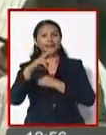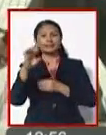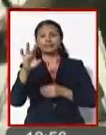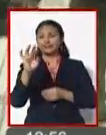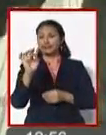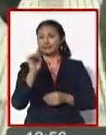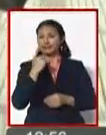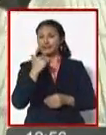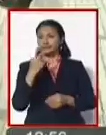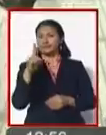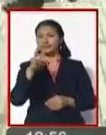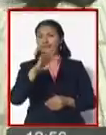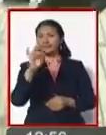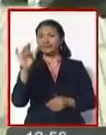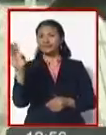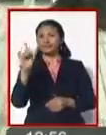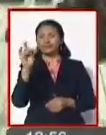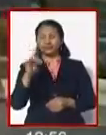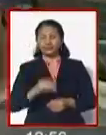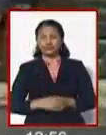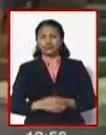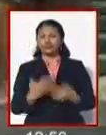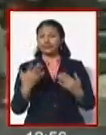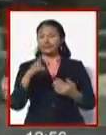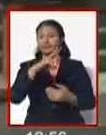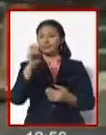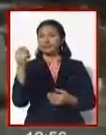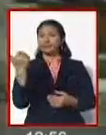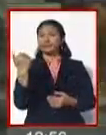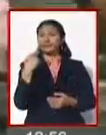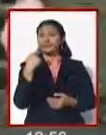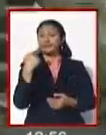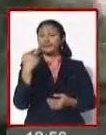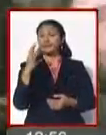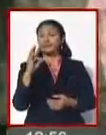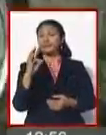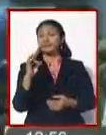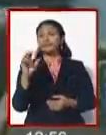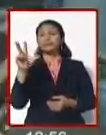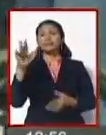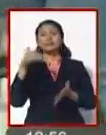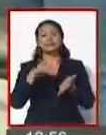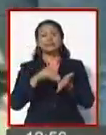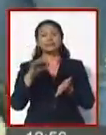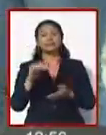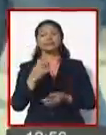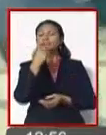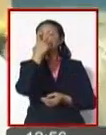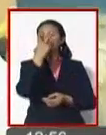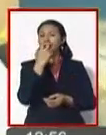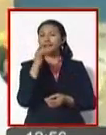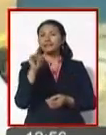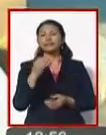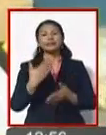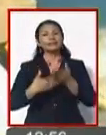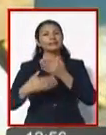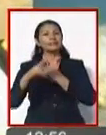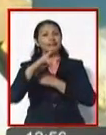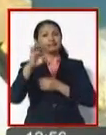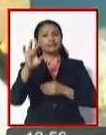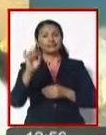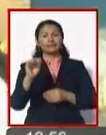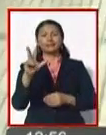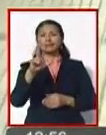2008, ellos adquirían 1,800 bolivianos. Ahora 2017 están en los 3,000 bolivianos. Los ciegos en el